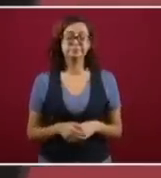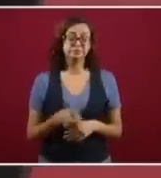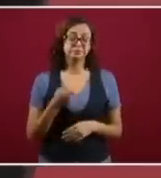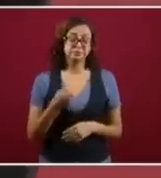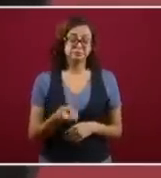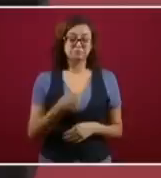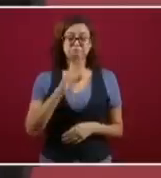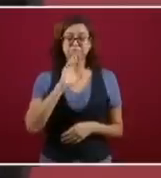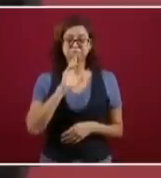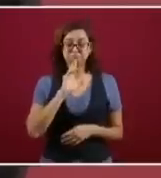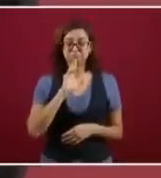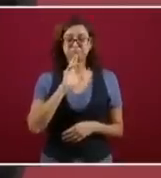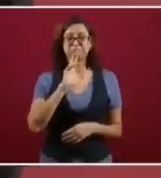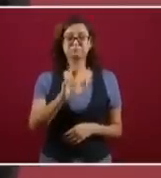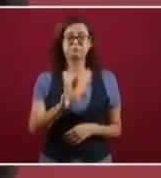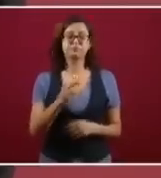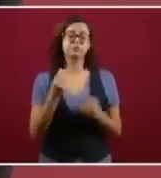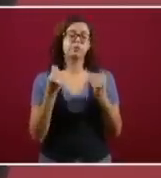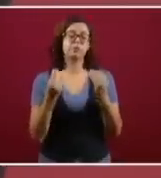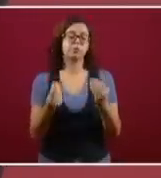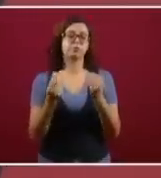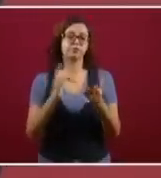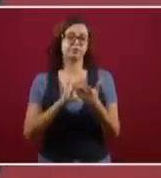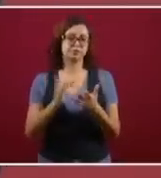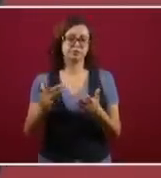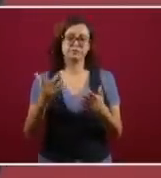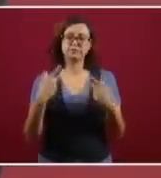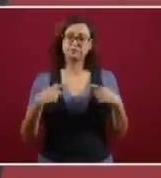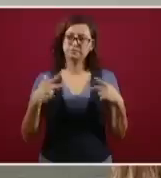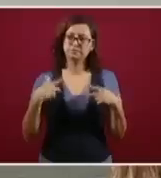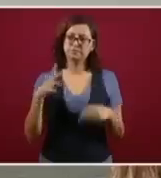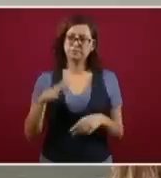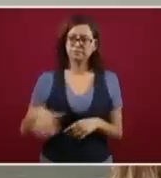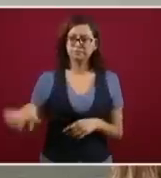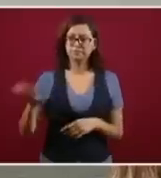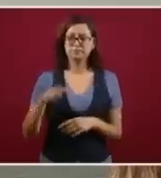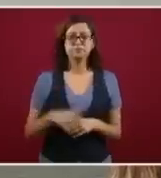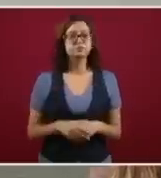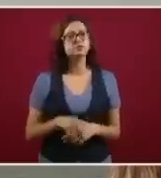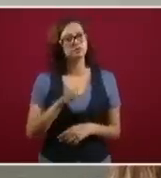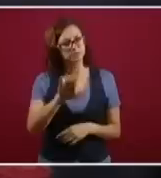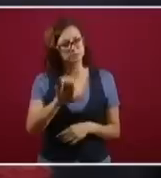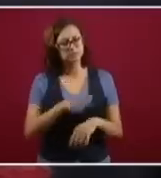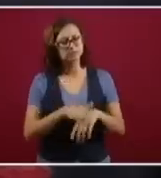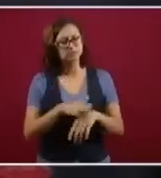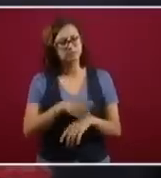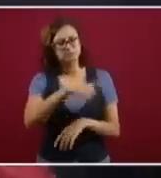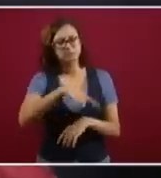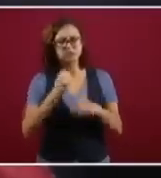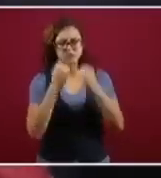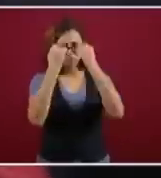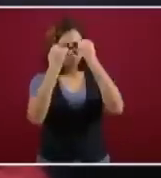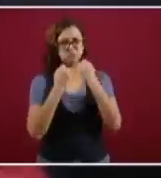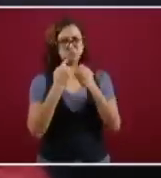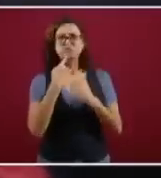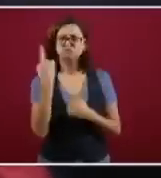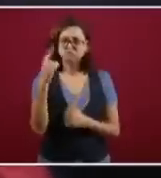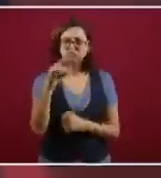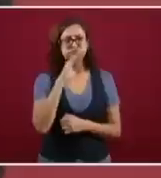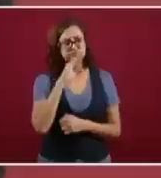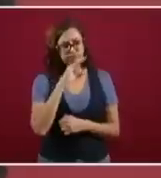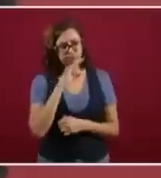contestar, agradecerle a la gente. ¿Y si los va a acusar con su mamá, como había dicho, a los encapuchados? Vamos a ver, pero